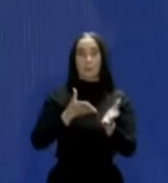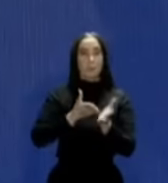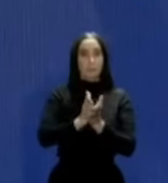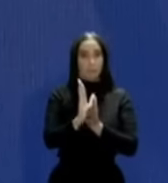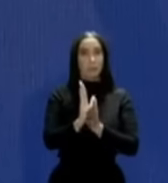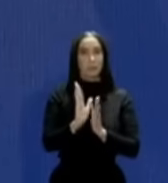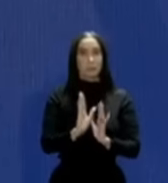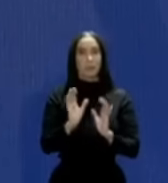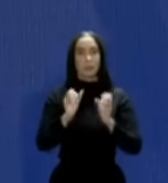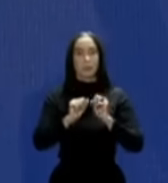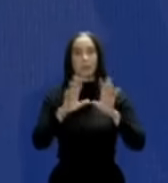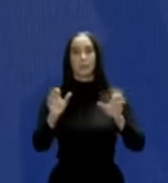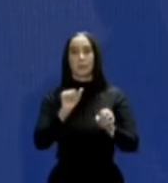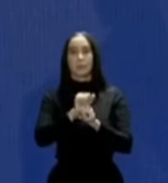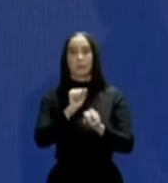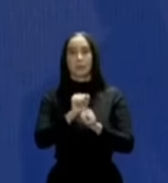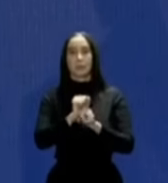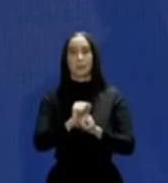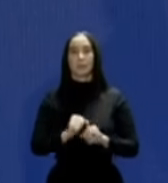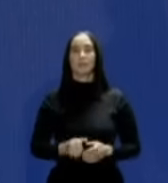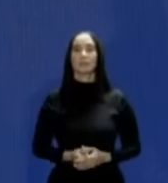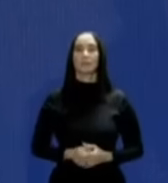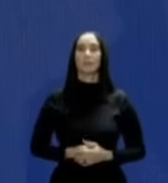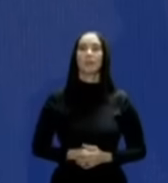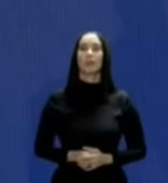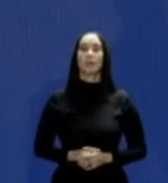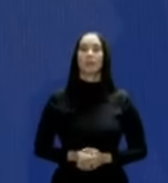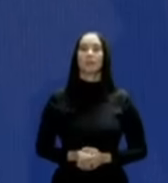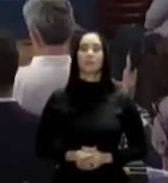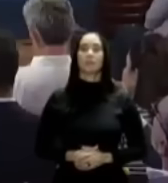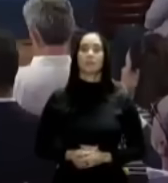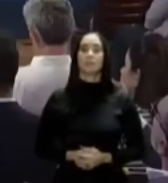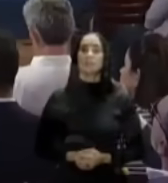medios diplomáticos accionar.